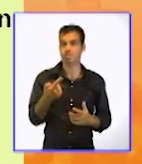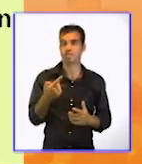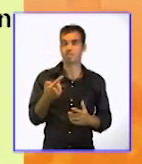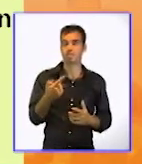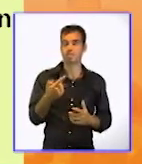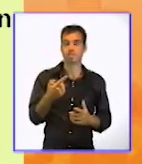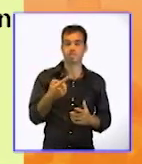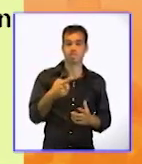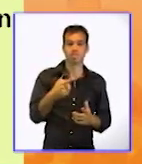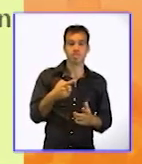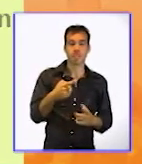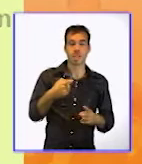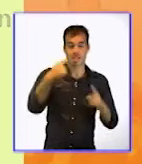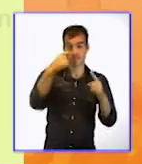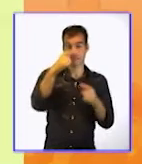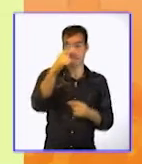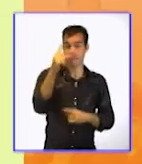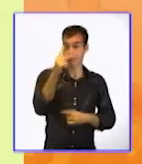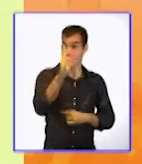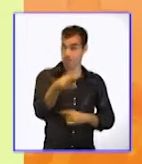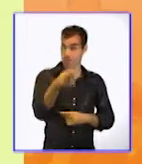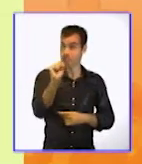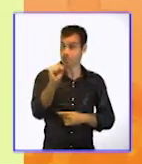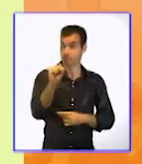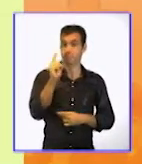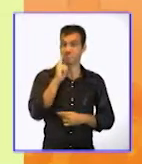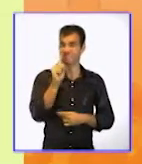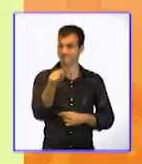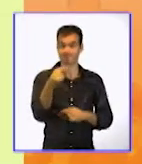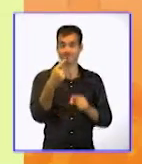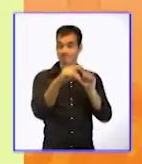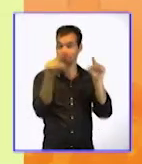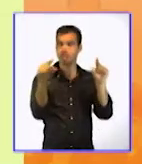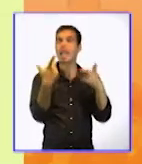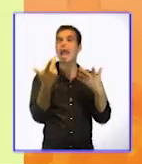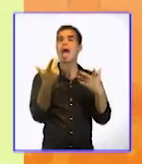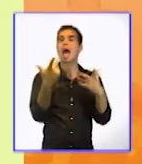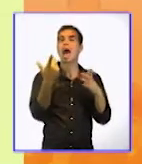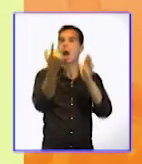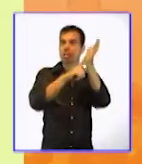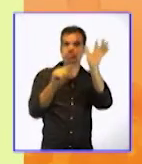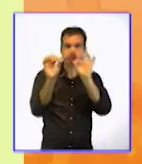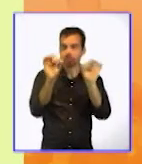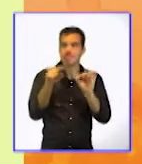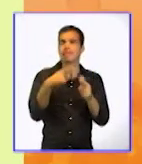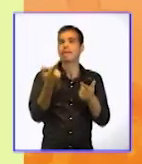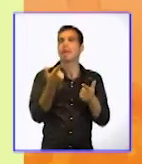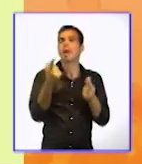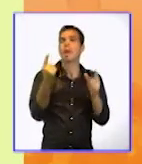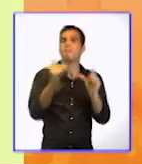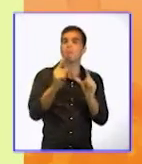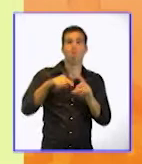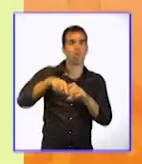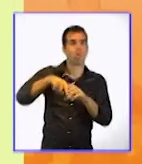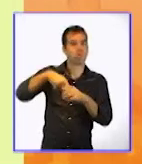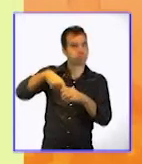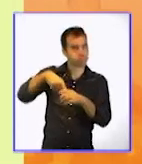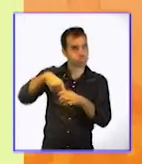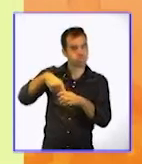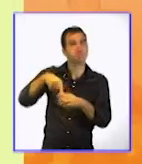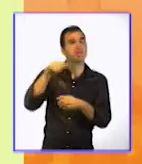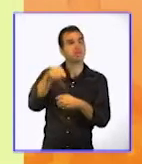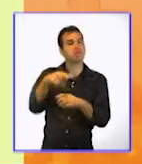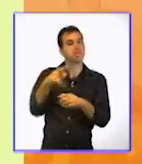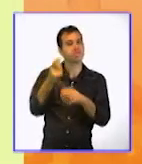de equilibrio de los electrolitos poco solubles. Una nota, esta solo se representa para los electrolitos poco solubles y solo se